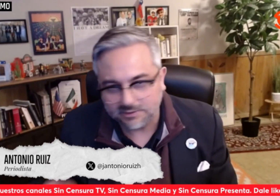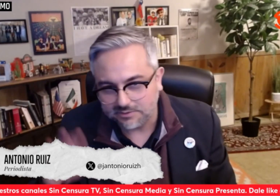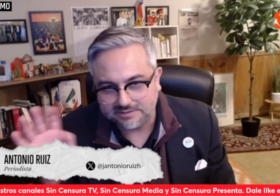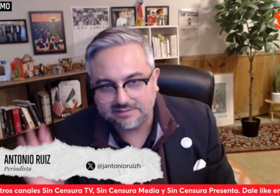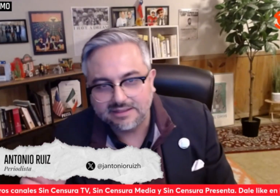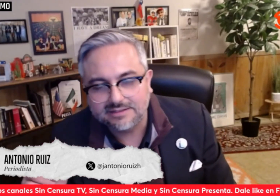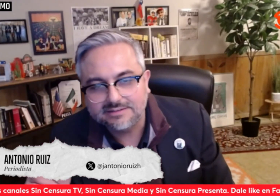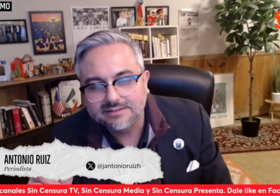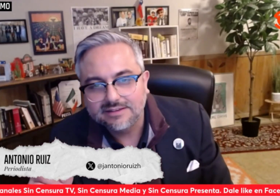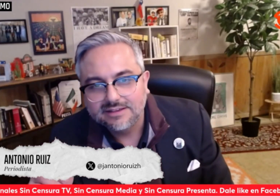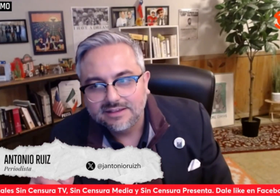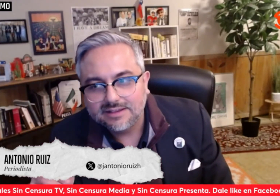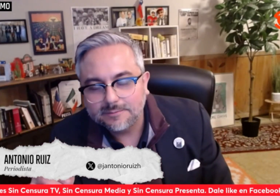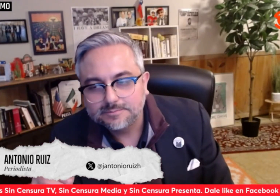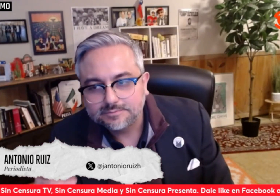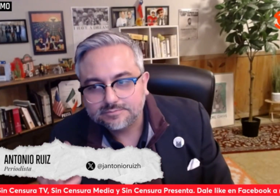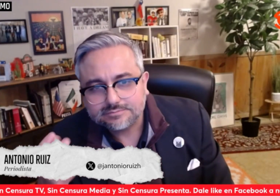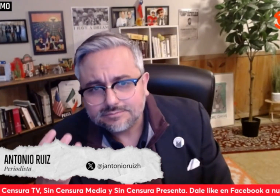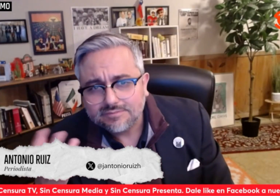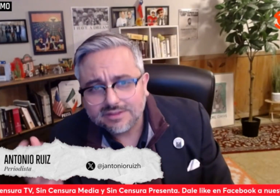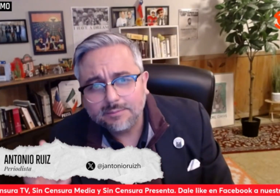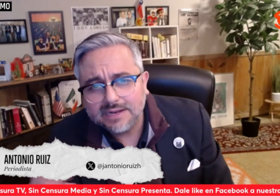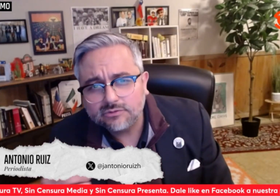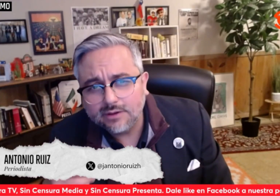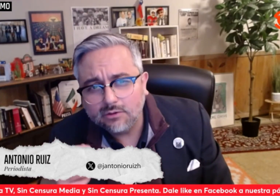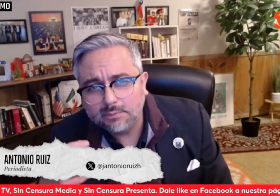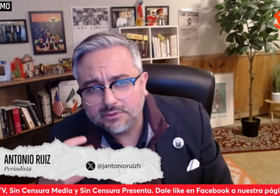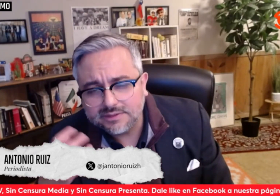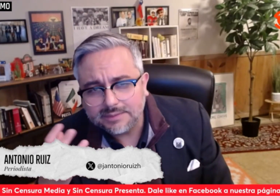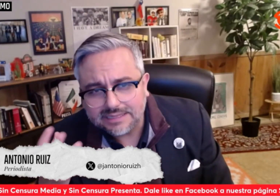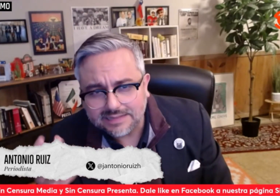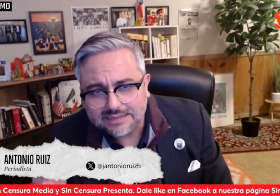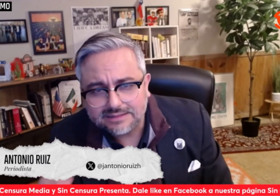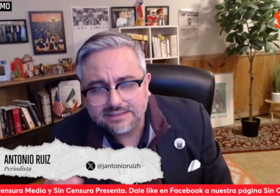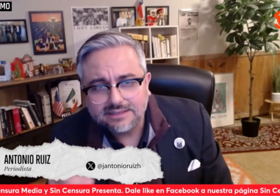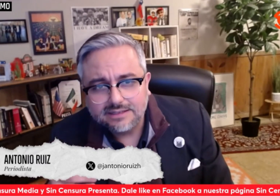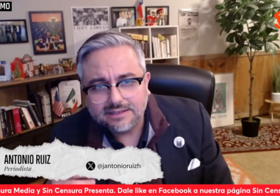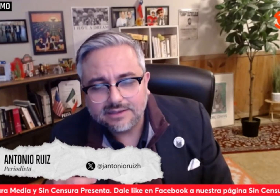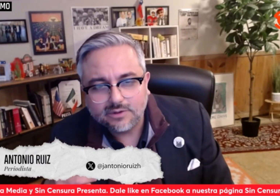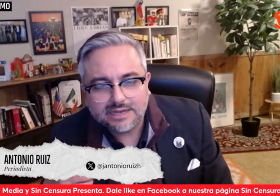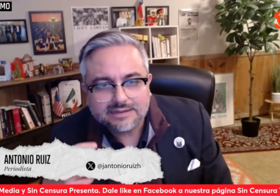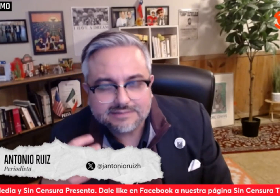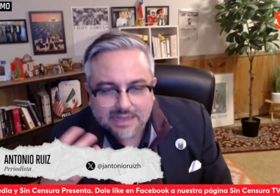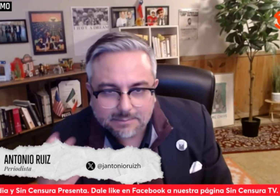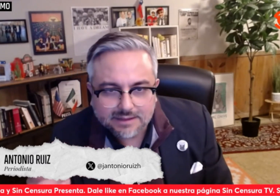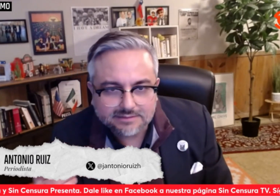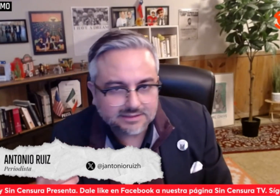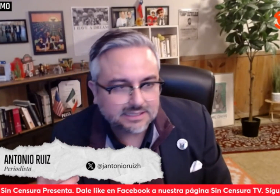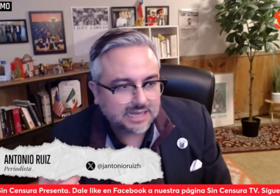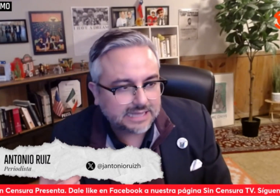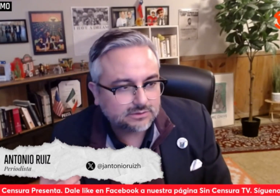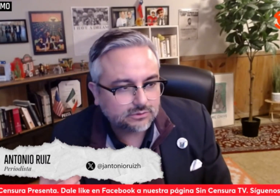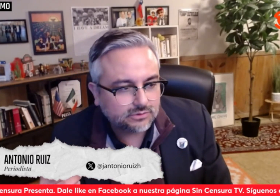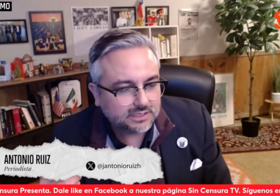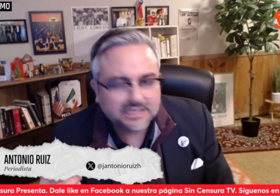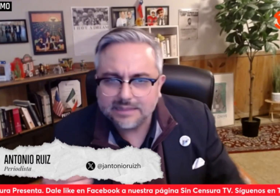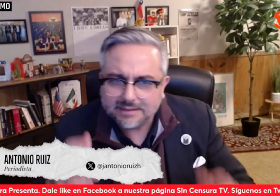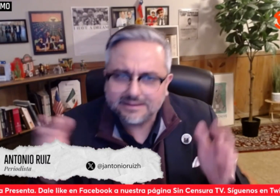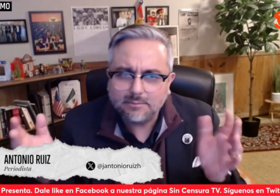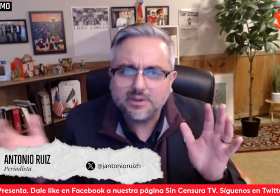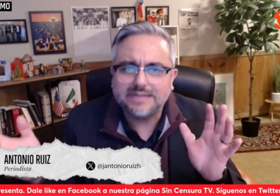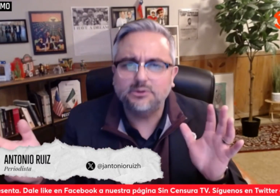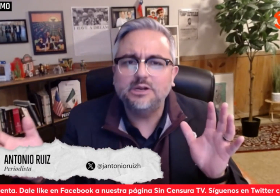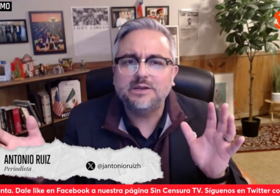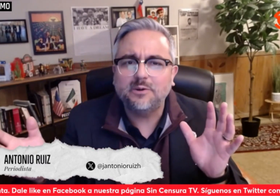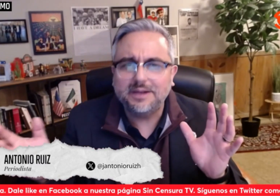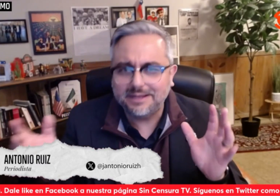no era un periodista X, que también actuaba como periodista militante, que organizaba sindicatos y que además